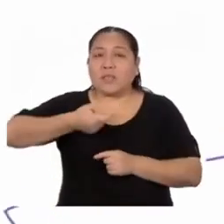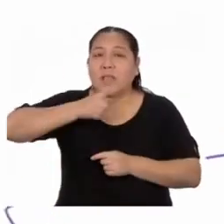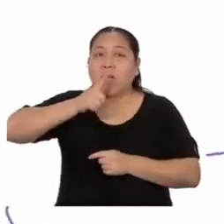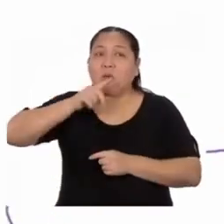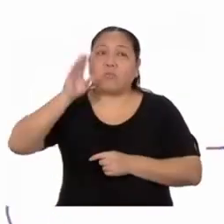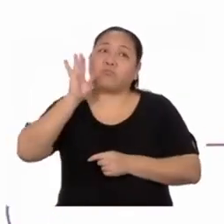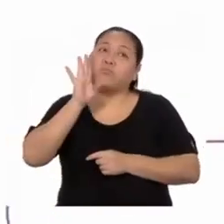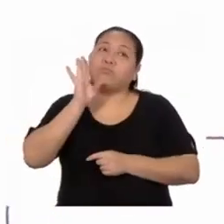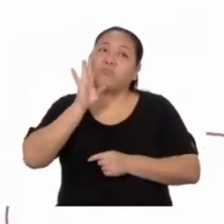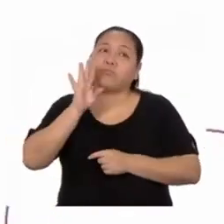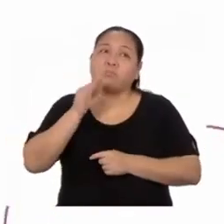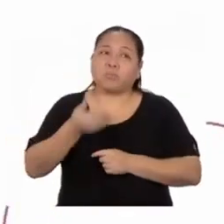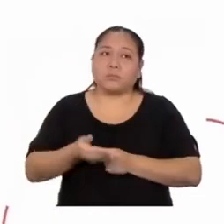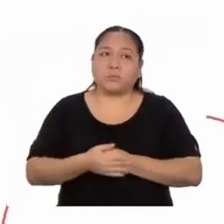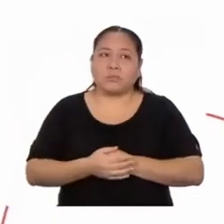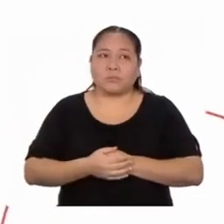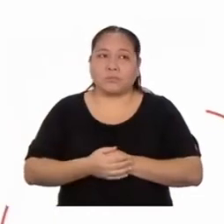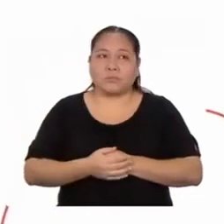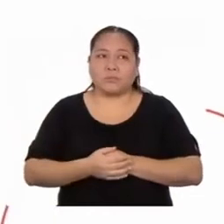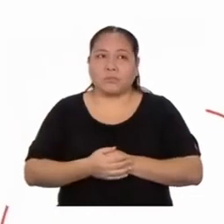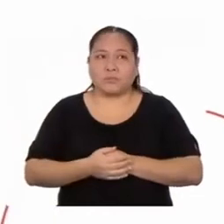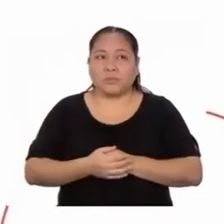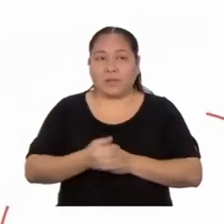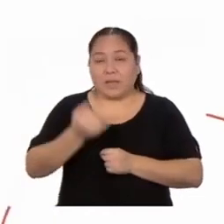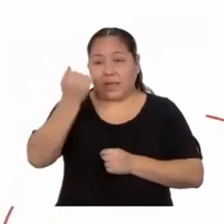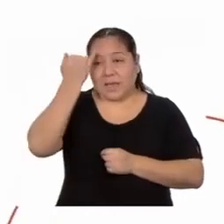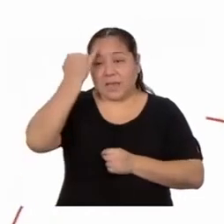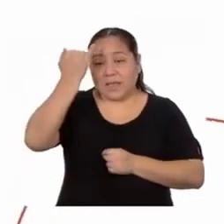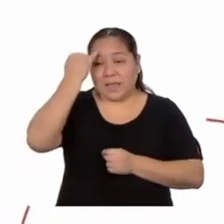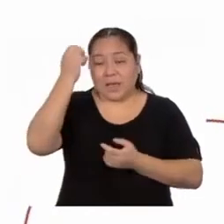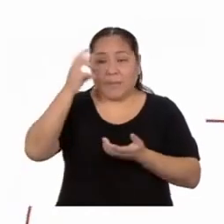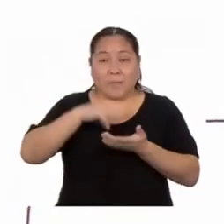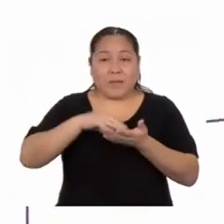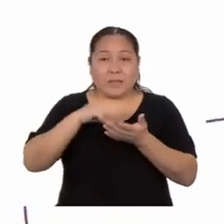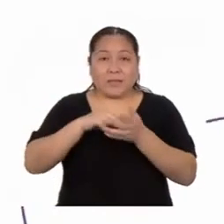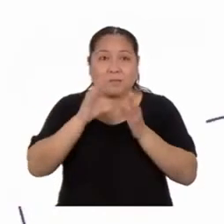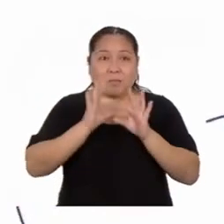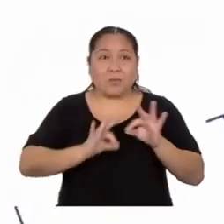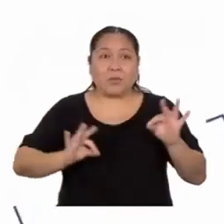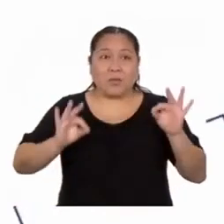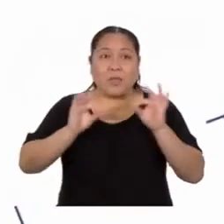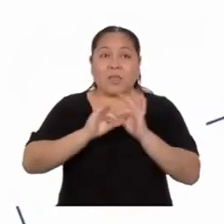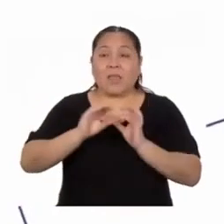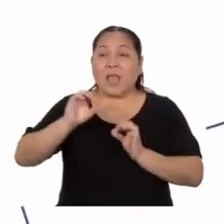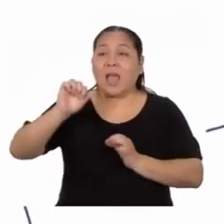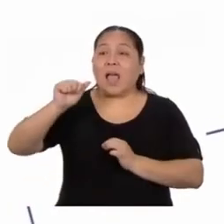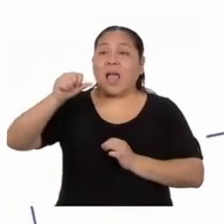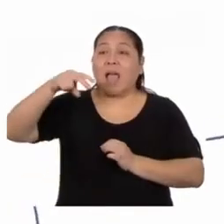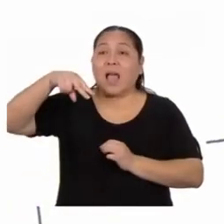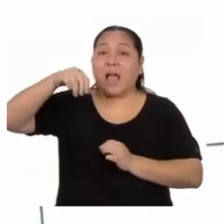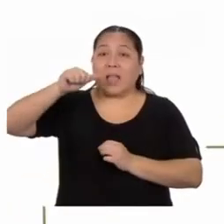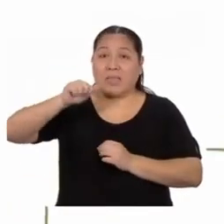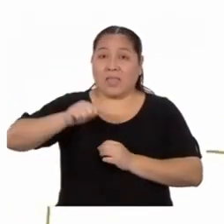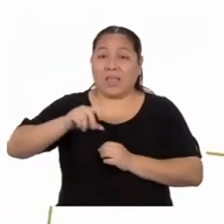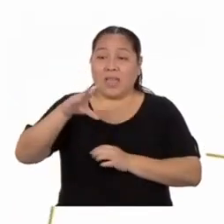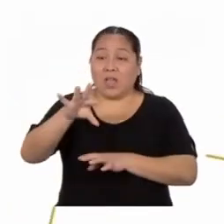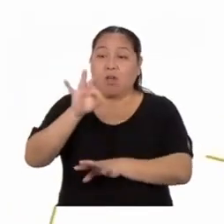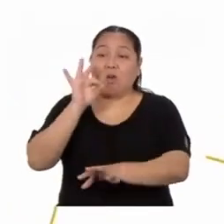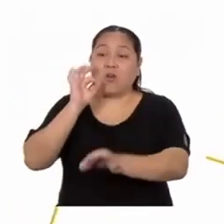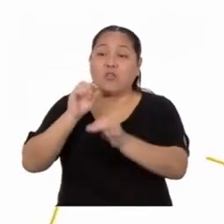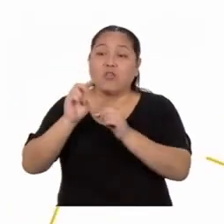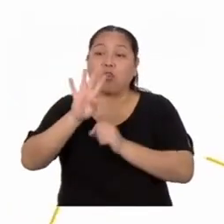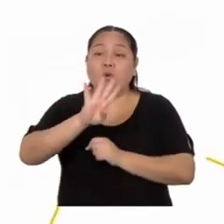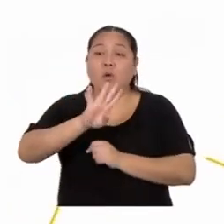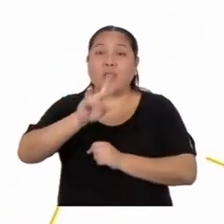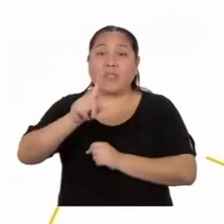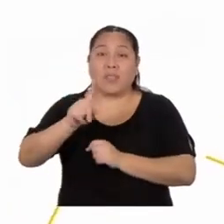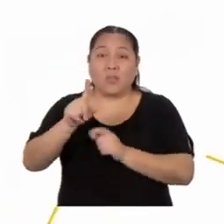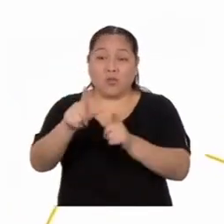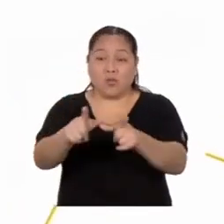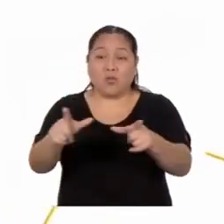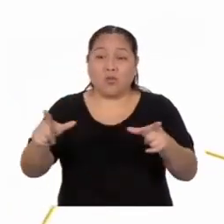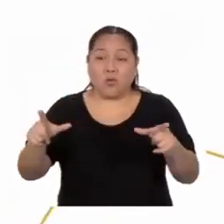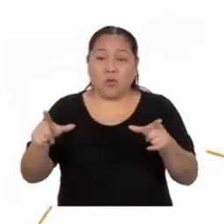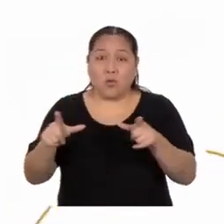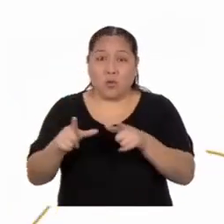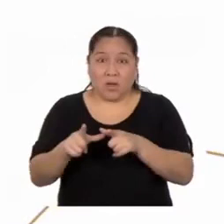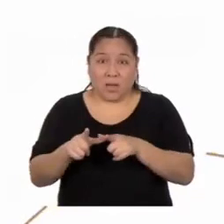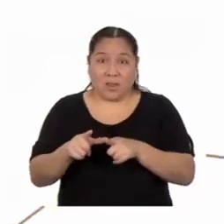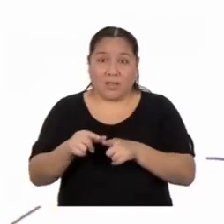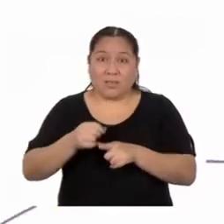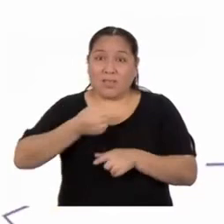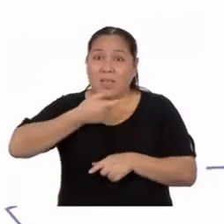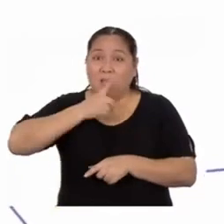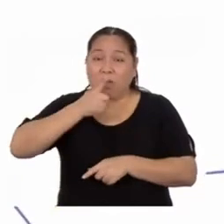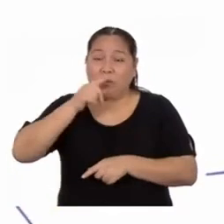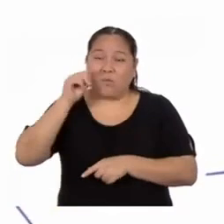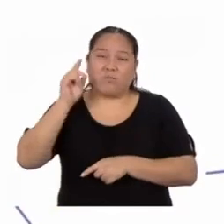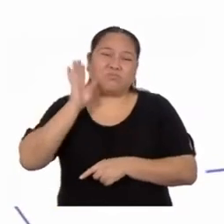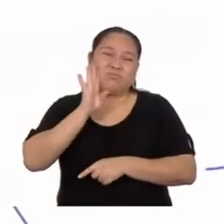contaminadas. Idea principal: Ana identificó 41 unidades hidrográficas fuertemente contaminadas.